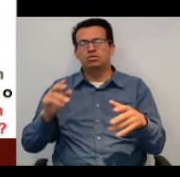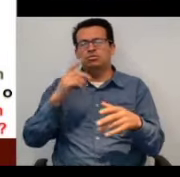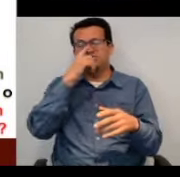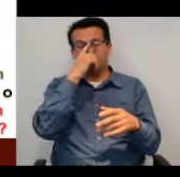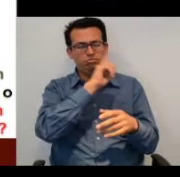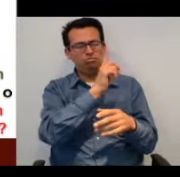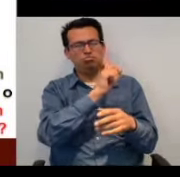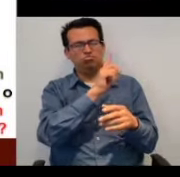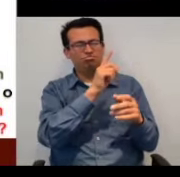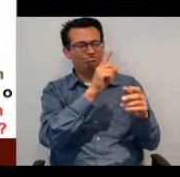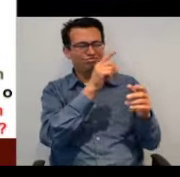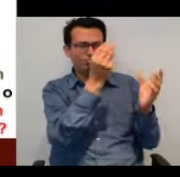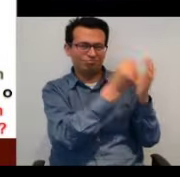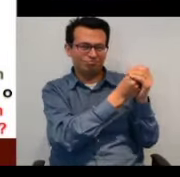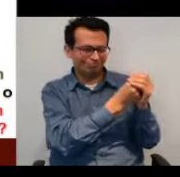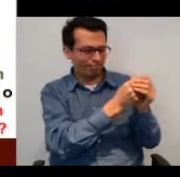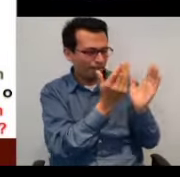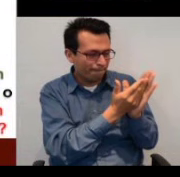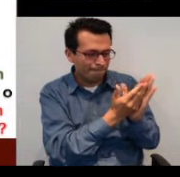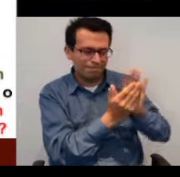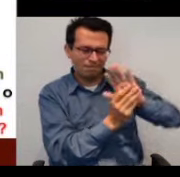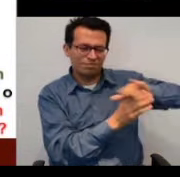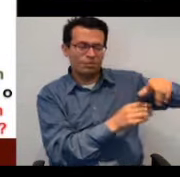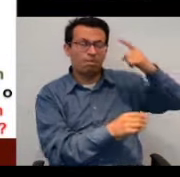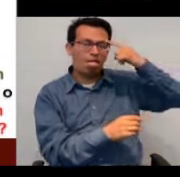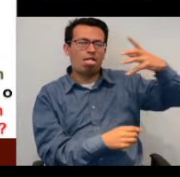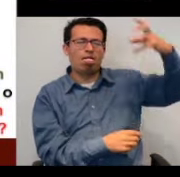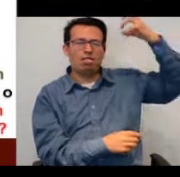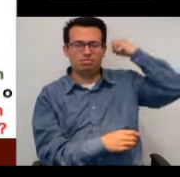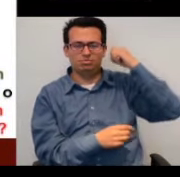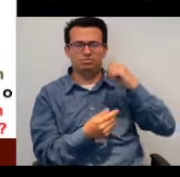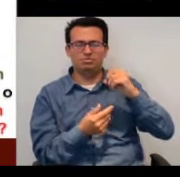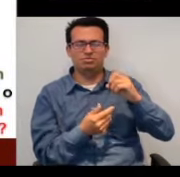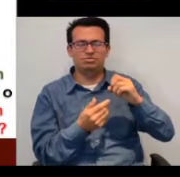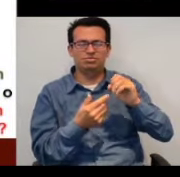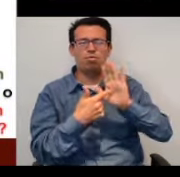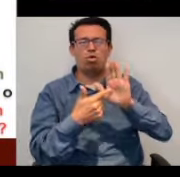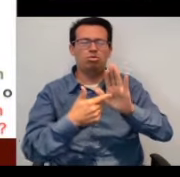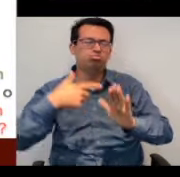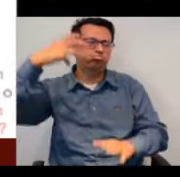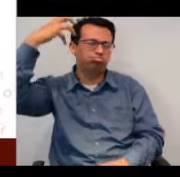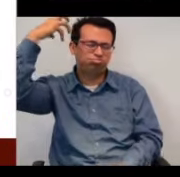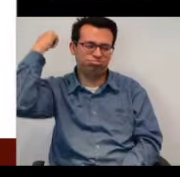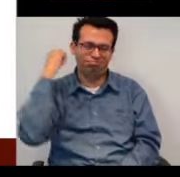a viejos modelos de la relación inclusión-exclusión.